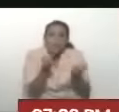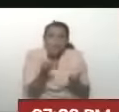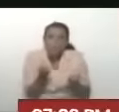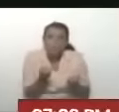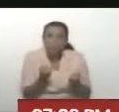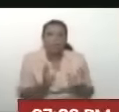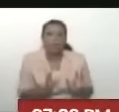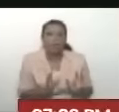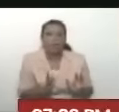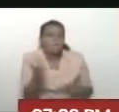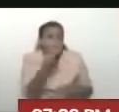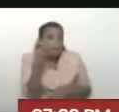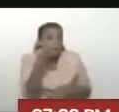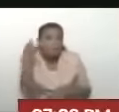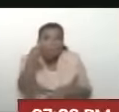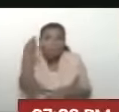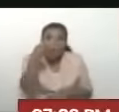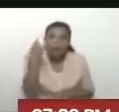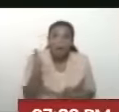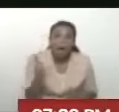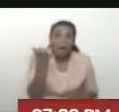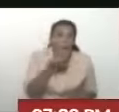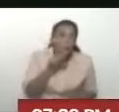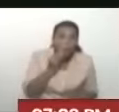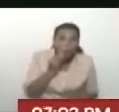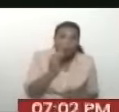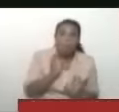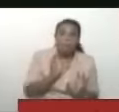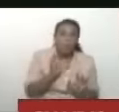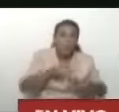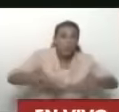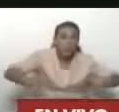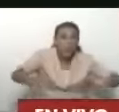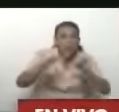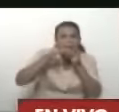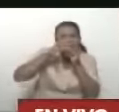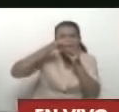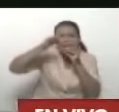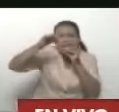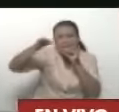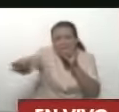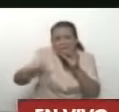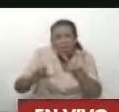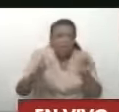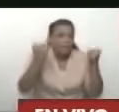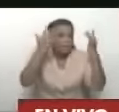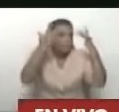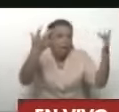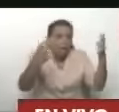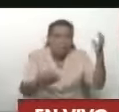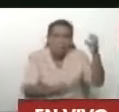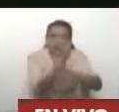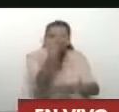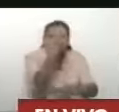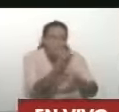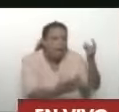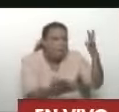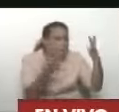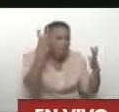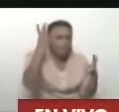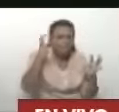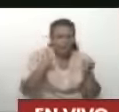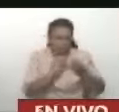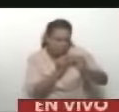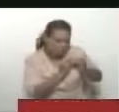un programa que va a buscar que esos jóvenes que están en los territorios, que son expertos en crear nuevas ideas, expertos en